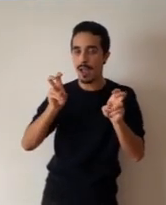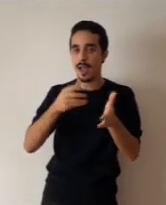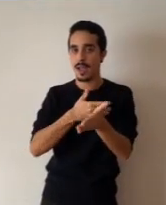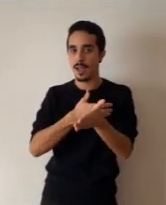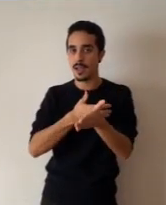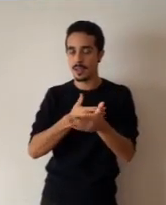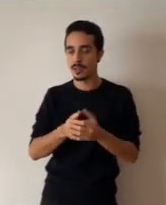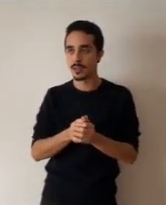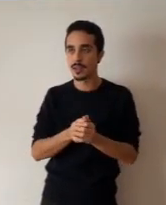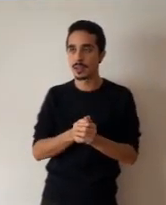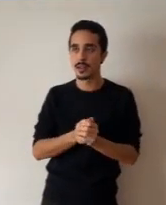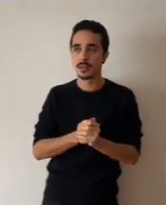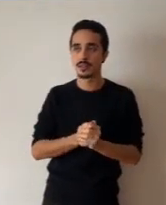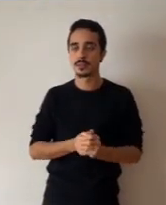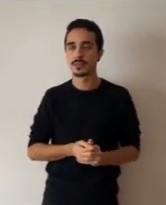más relacionada con...